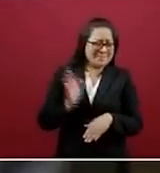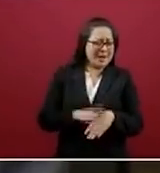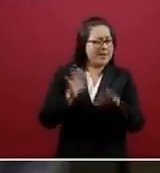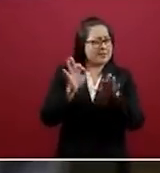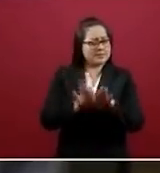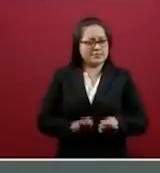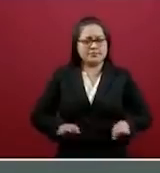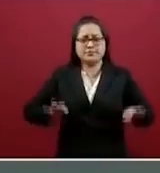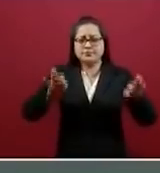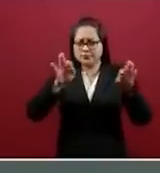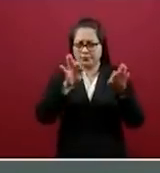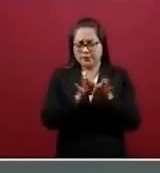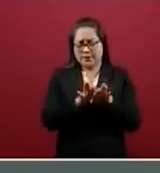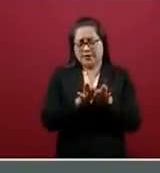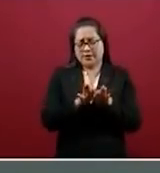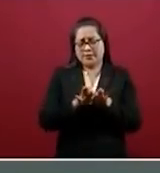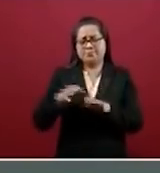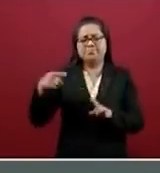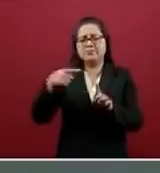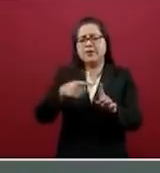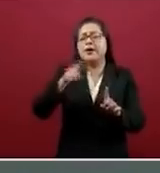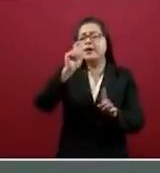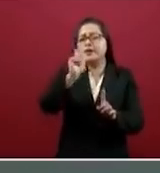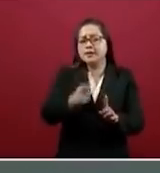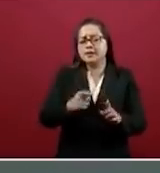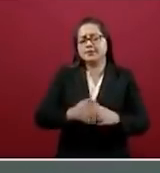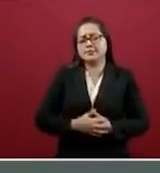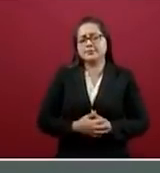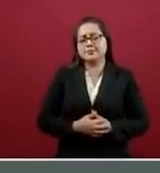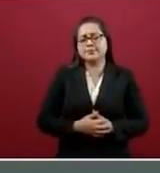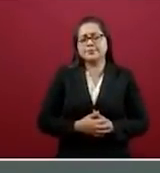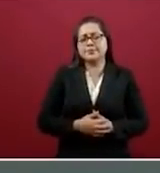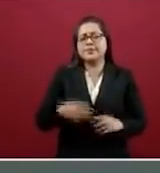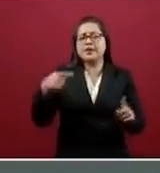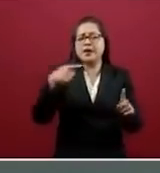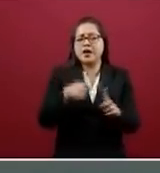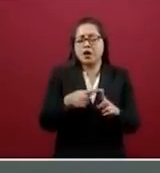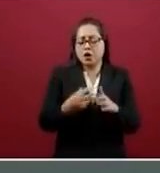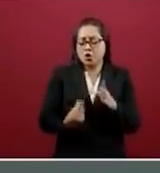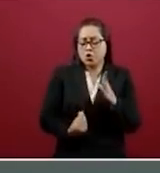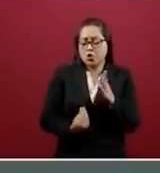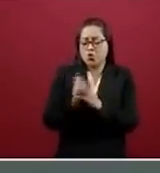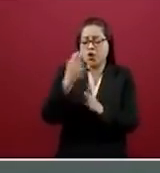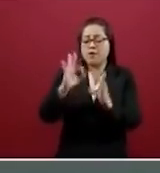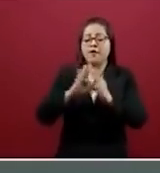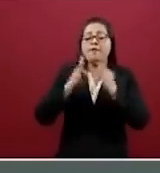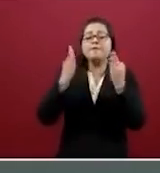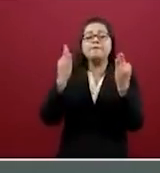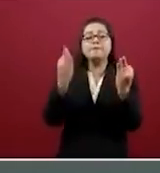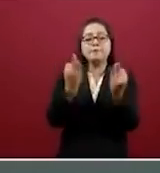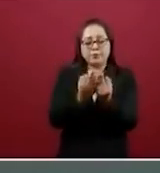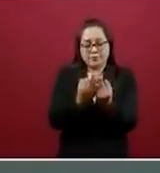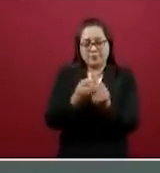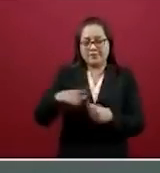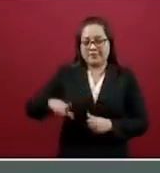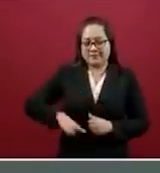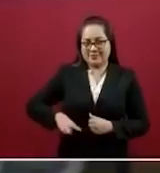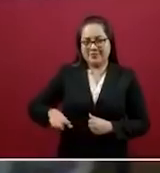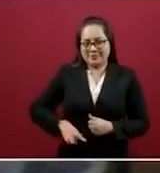Se trata de un cambio de régimen. Por